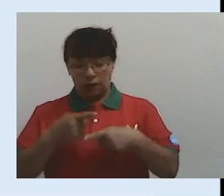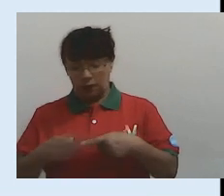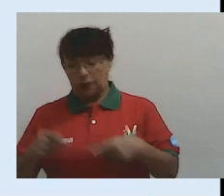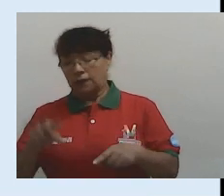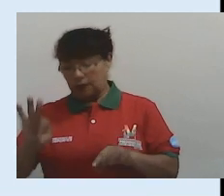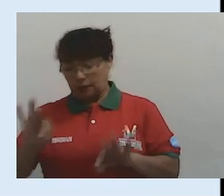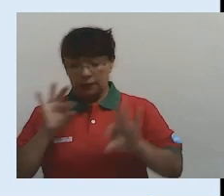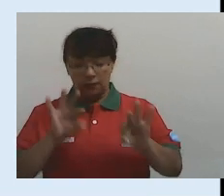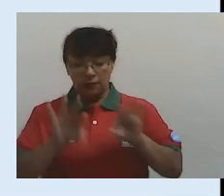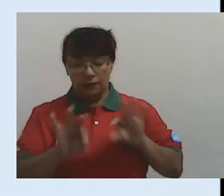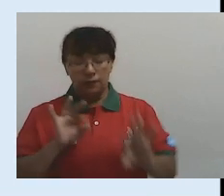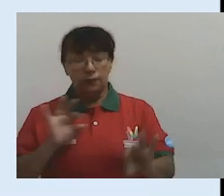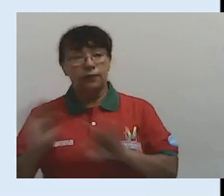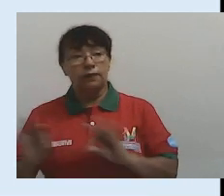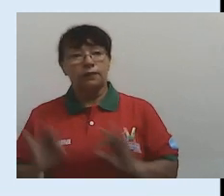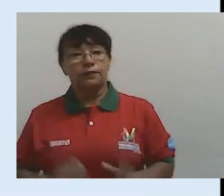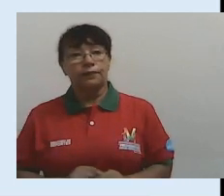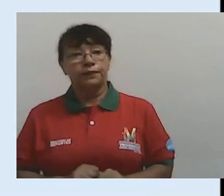mini.